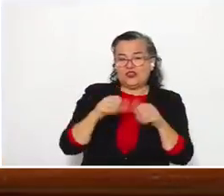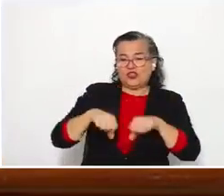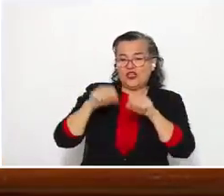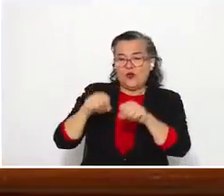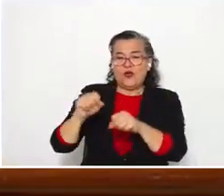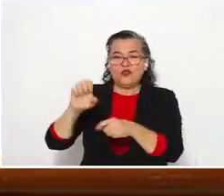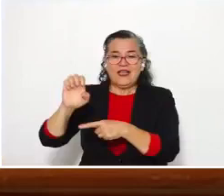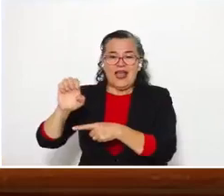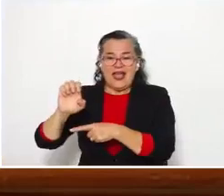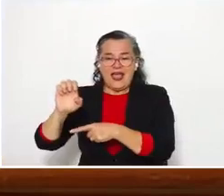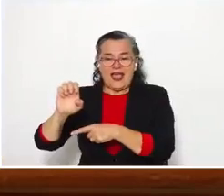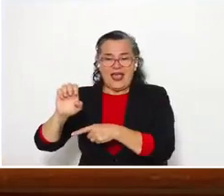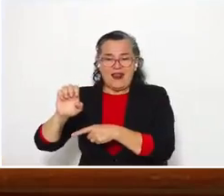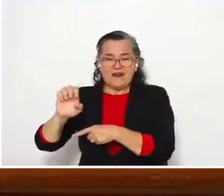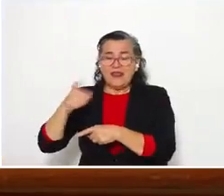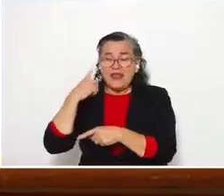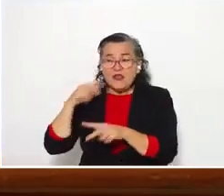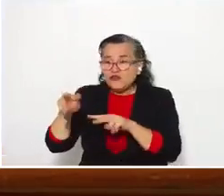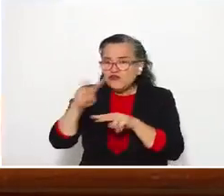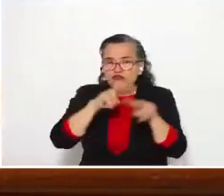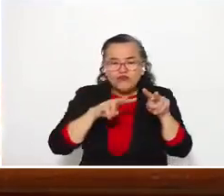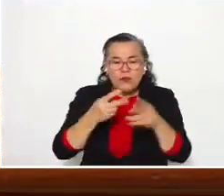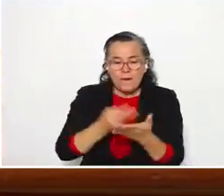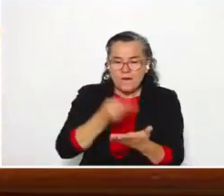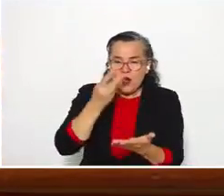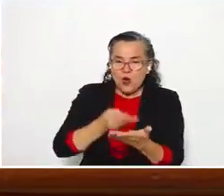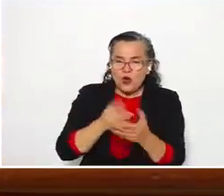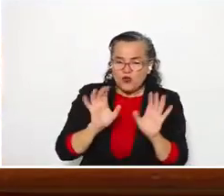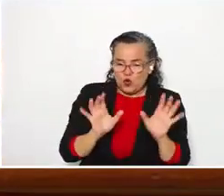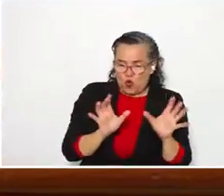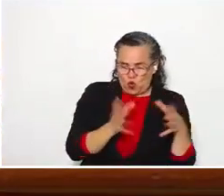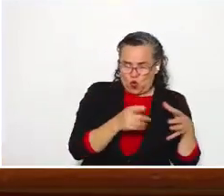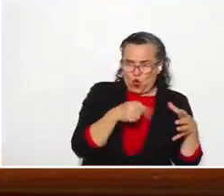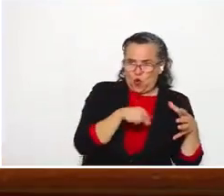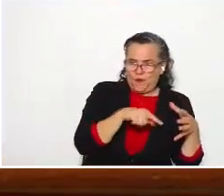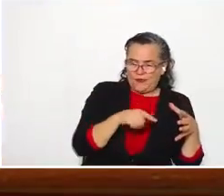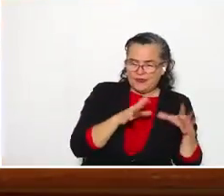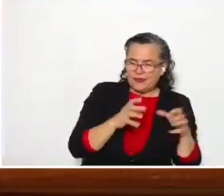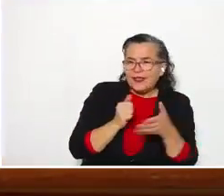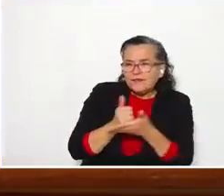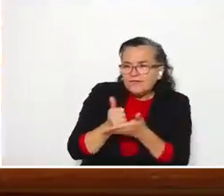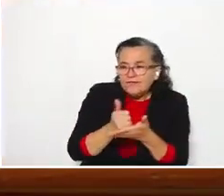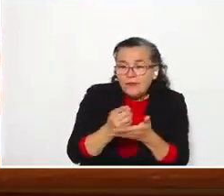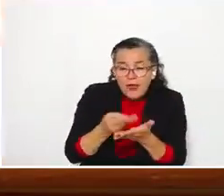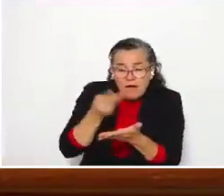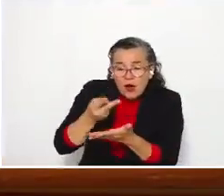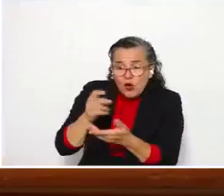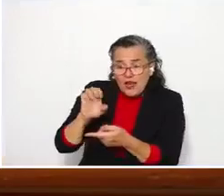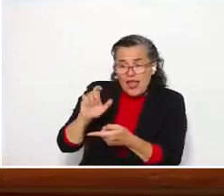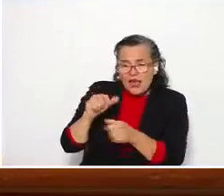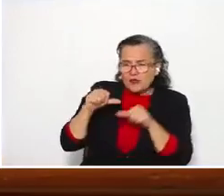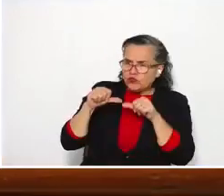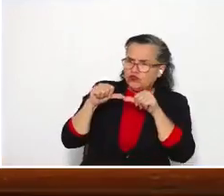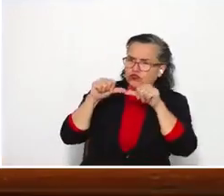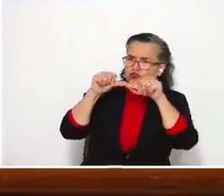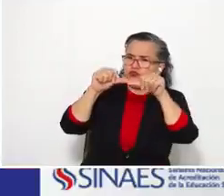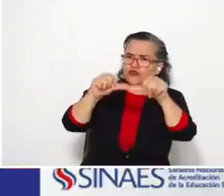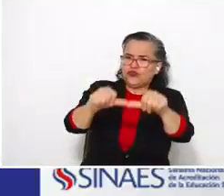los valores de los graduados. Ellos tienen un comité, pero quieren ayudar a que los valores de AGERT sigan